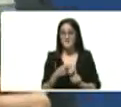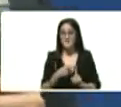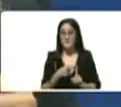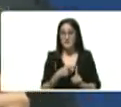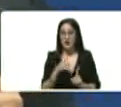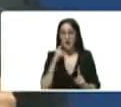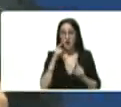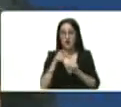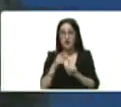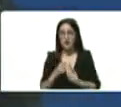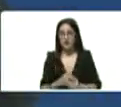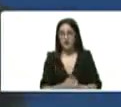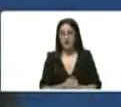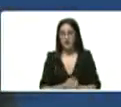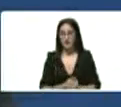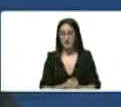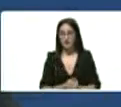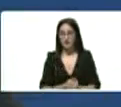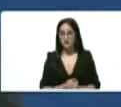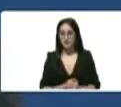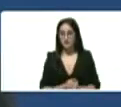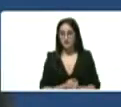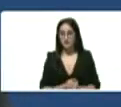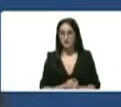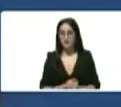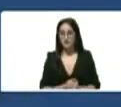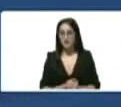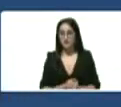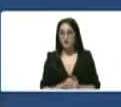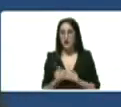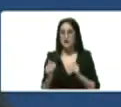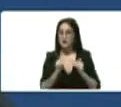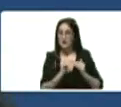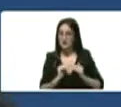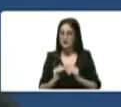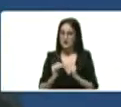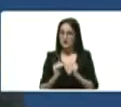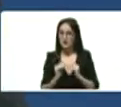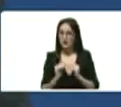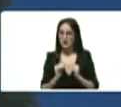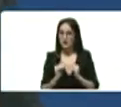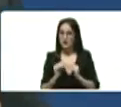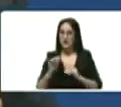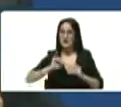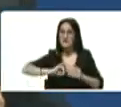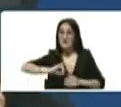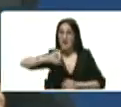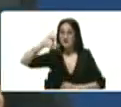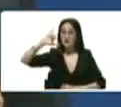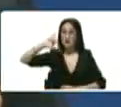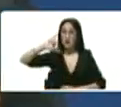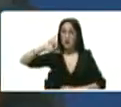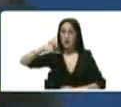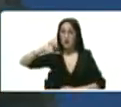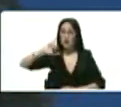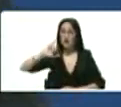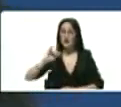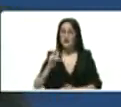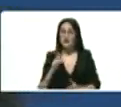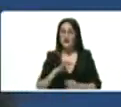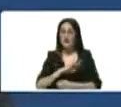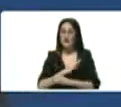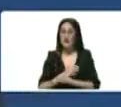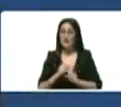en los principales objetivos. El principal objetivo de estabilización del recorrido de la inflación y entrar con